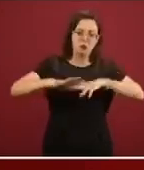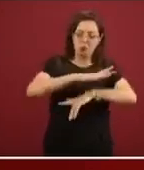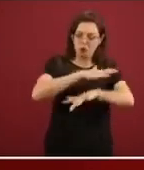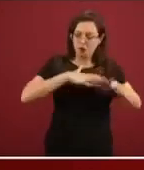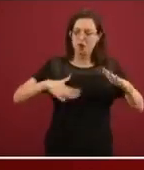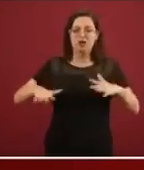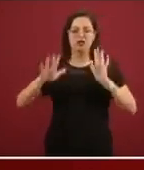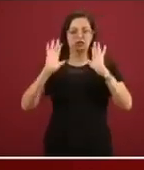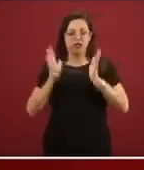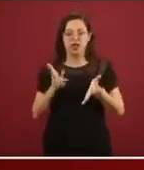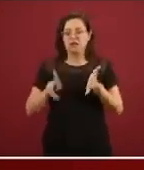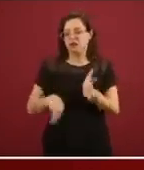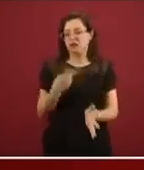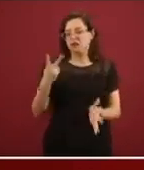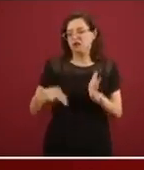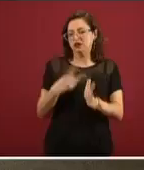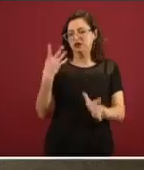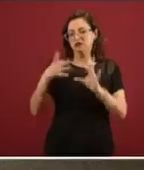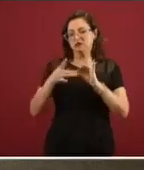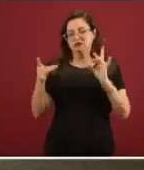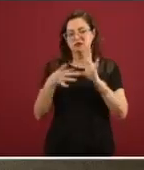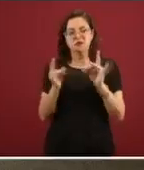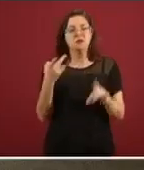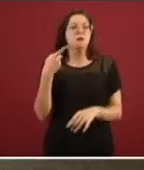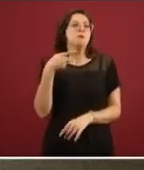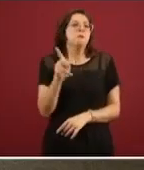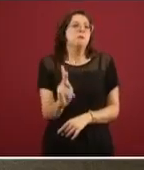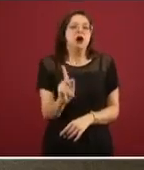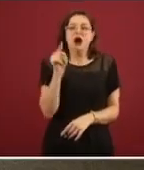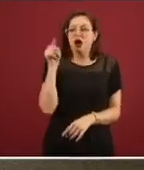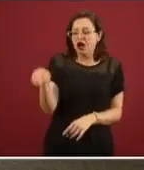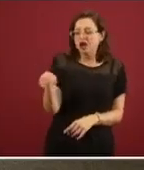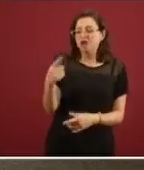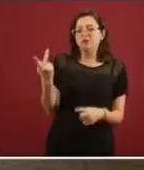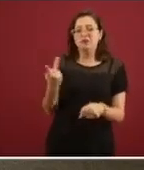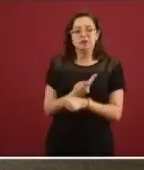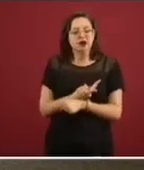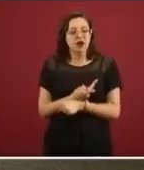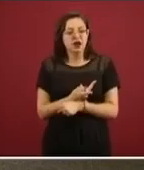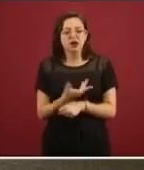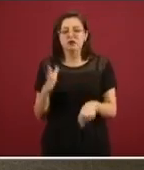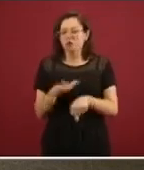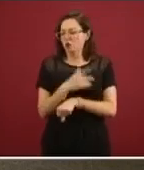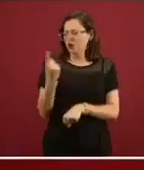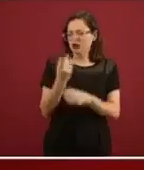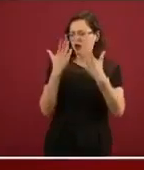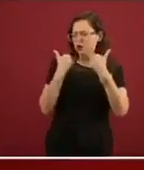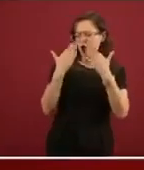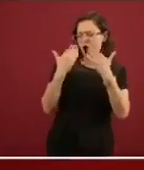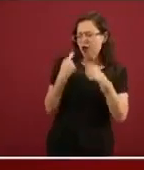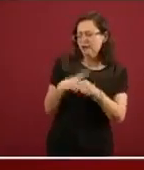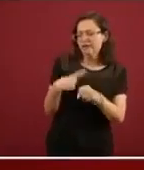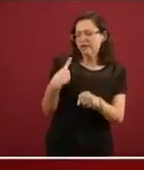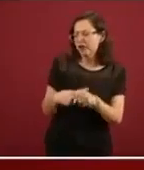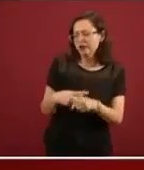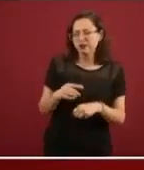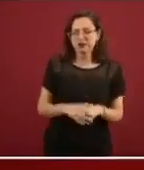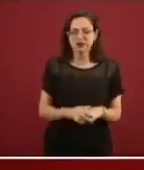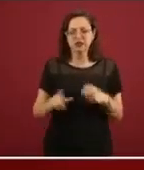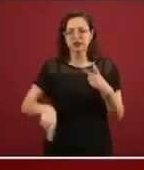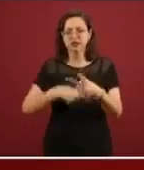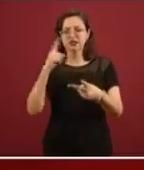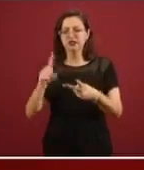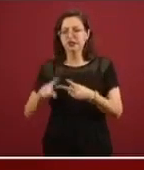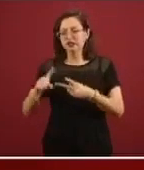todo eso ya lo han explicado, pero exactamente ahí qué está pasando, qué coincide. Preguntarle también sobre los